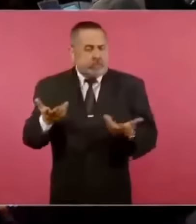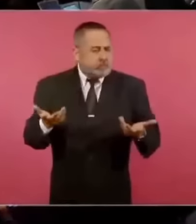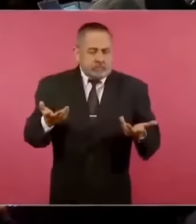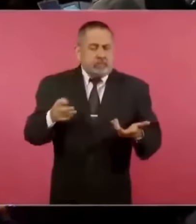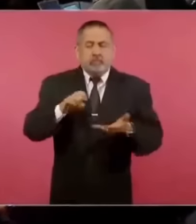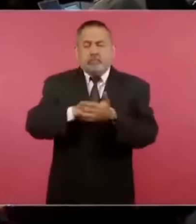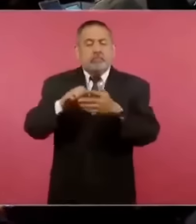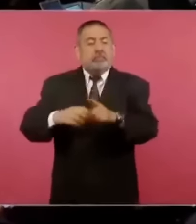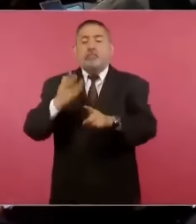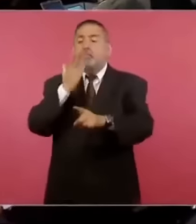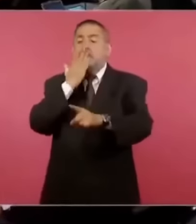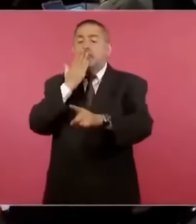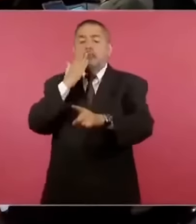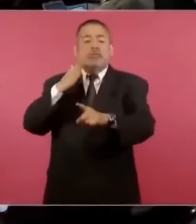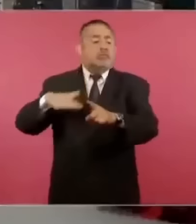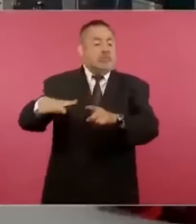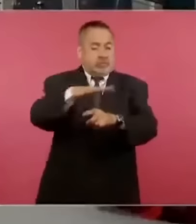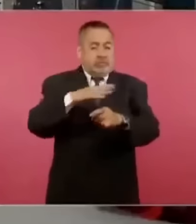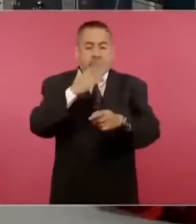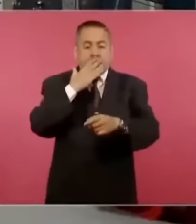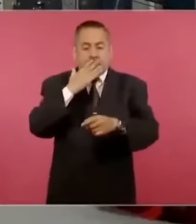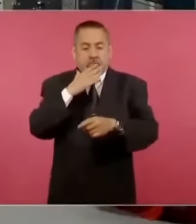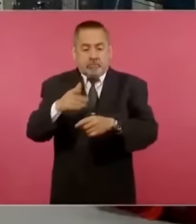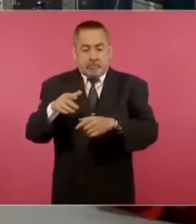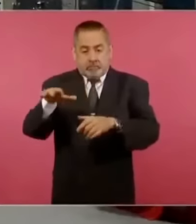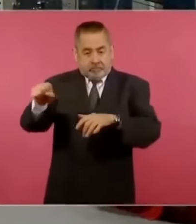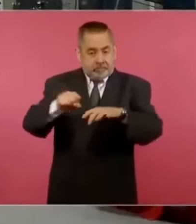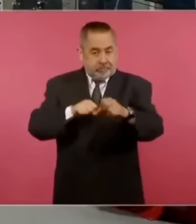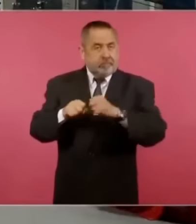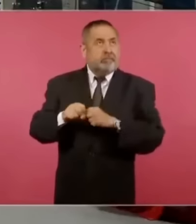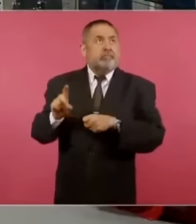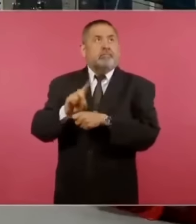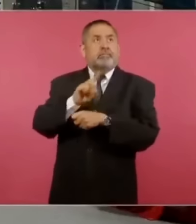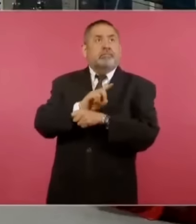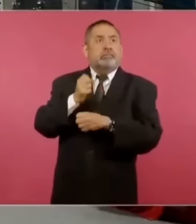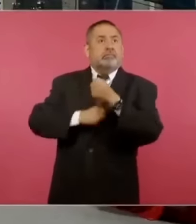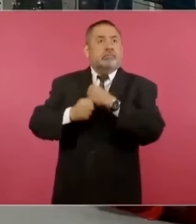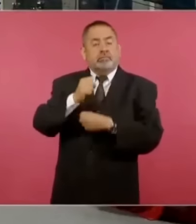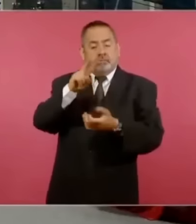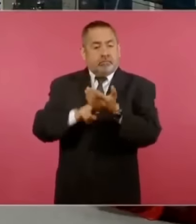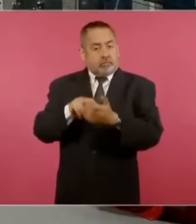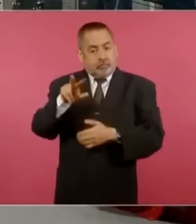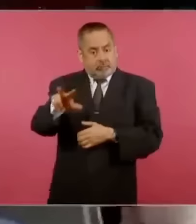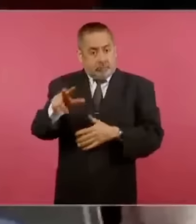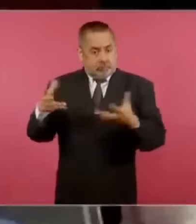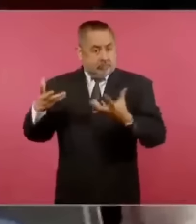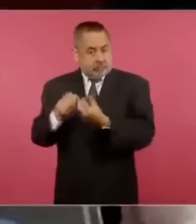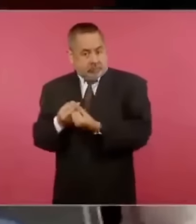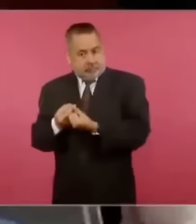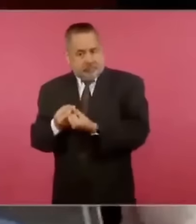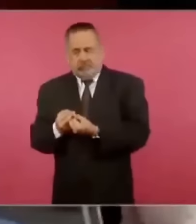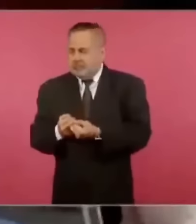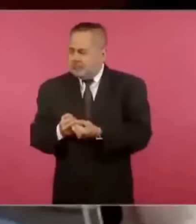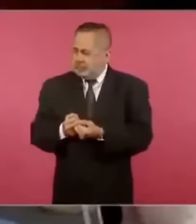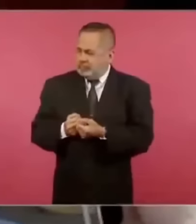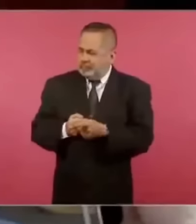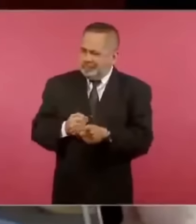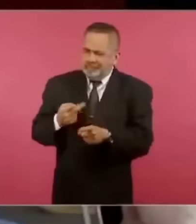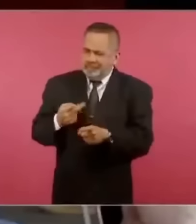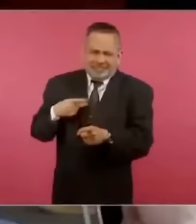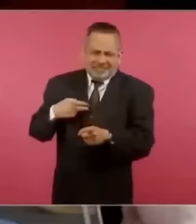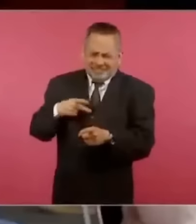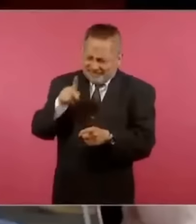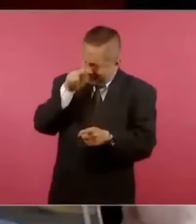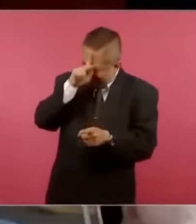de Sonora, la gente que llegó a… que jalaron desde el 2018, o sea, son gente… es de lo peor del